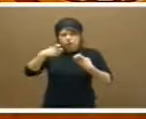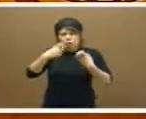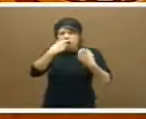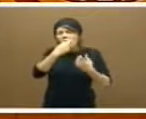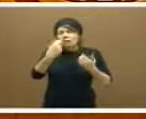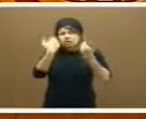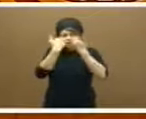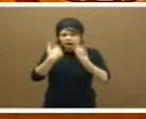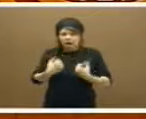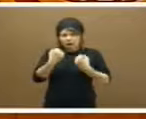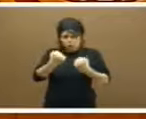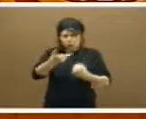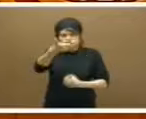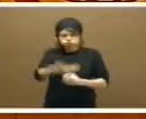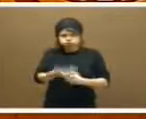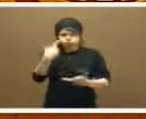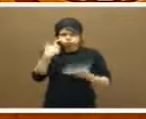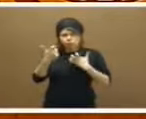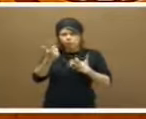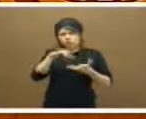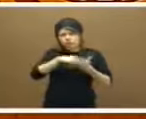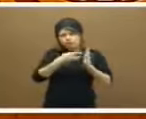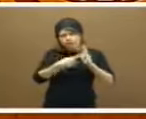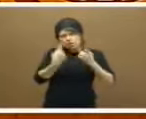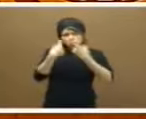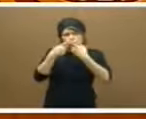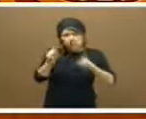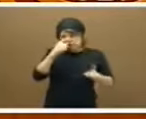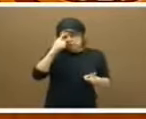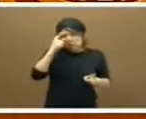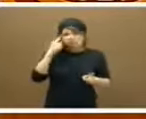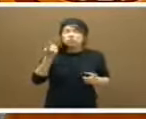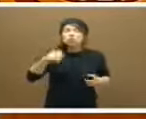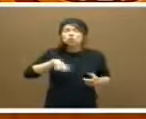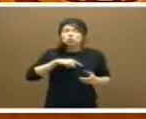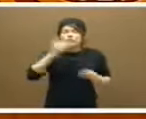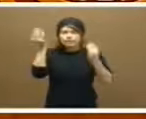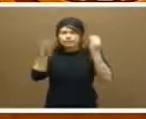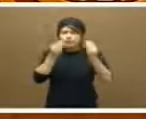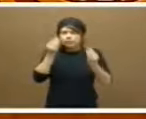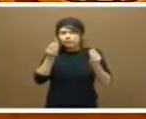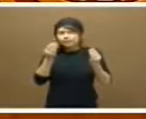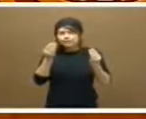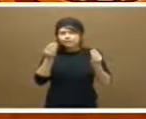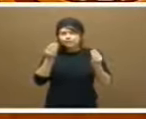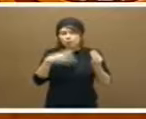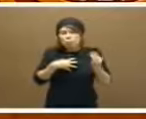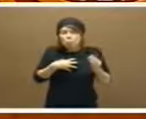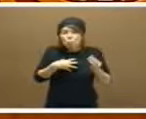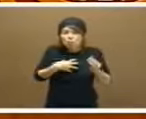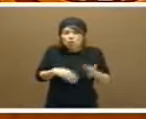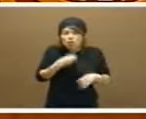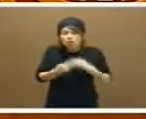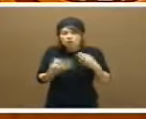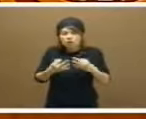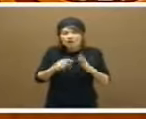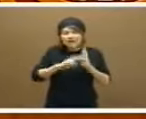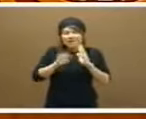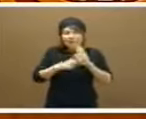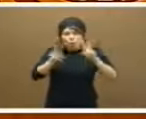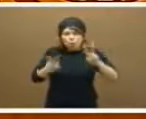recortes importantes y ha habido planificación diferente, nosotros creemos que a lo mejor lo que haría sería hacer una nueva